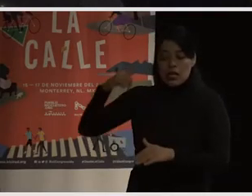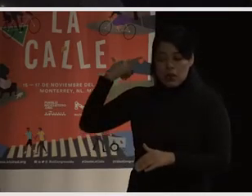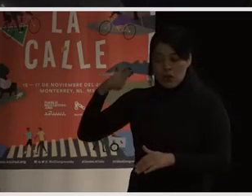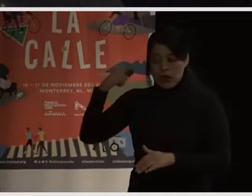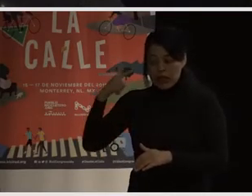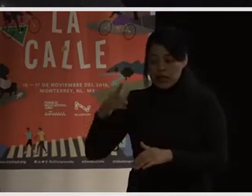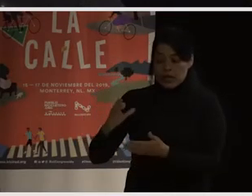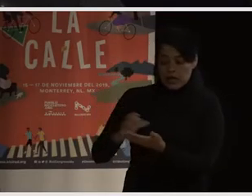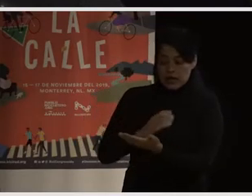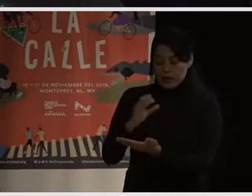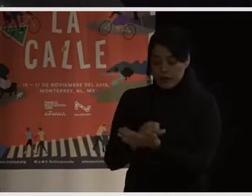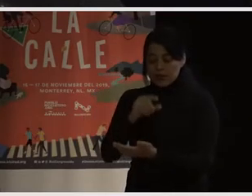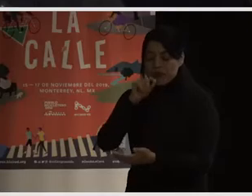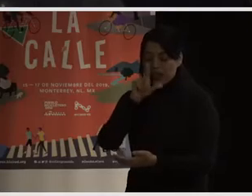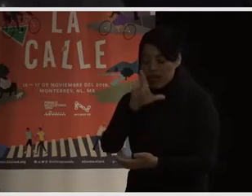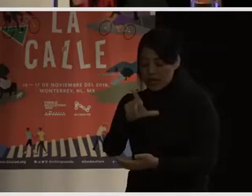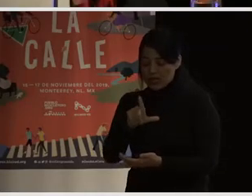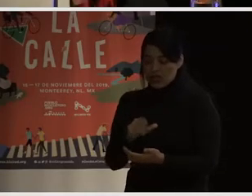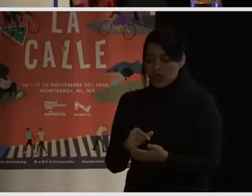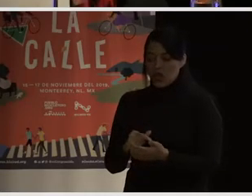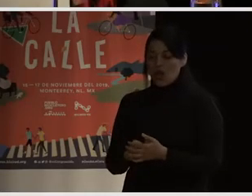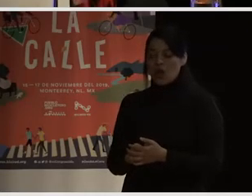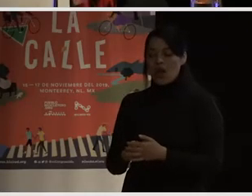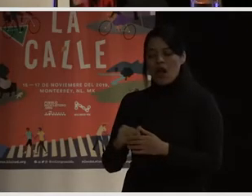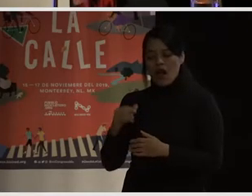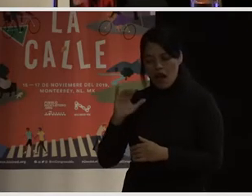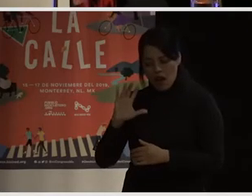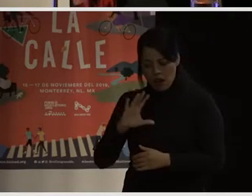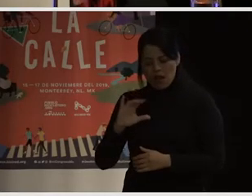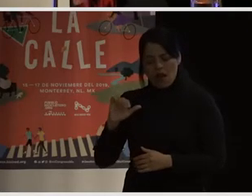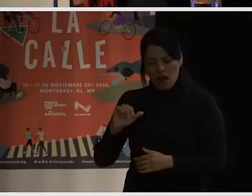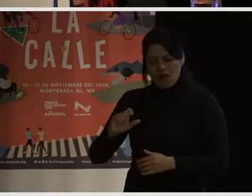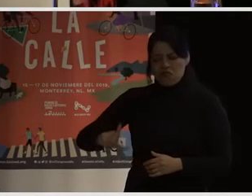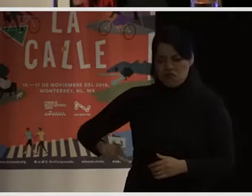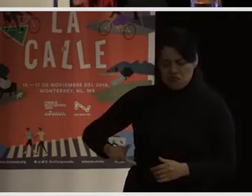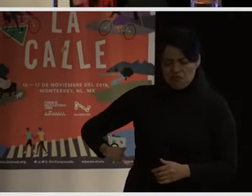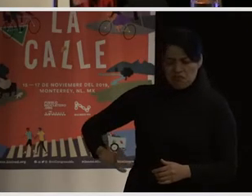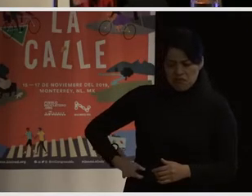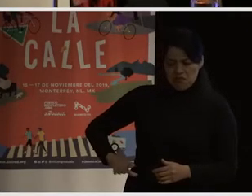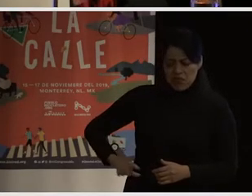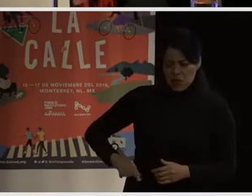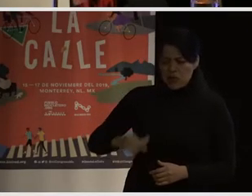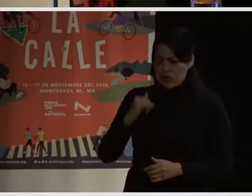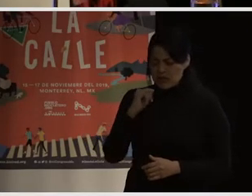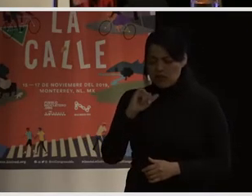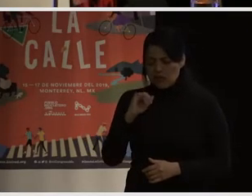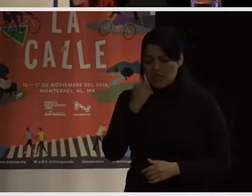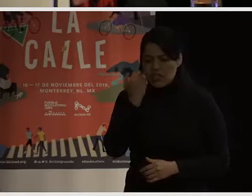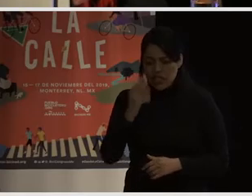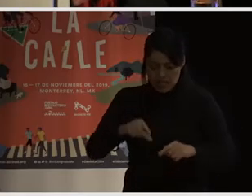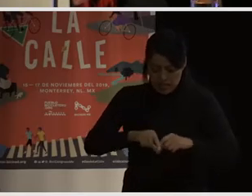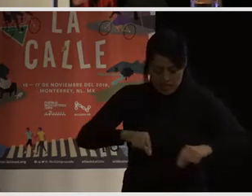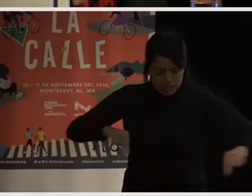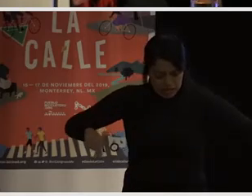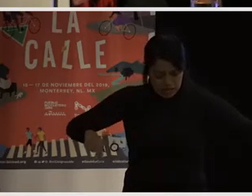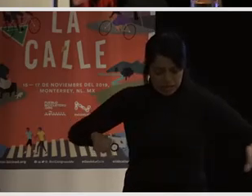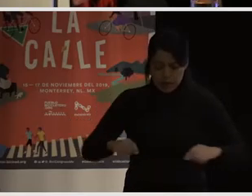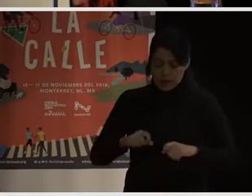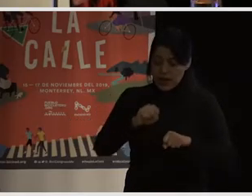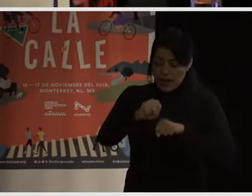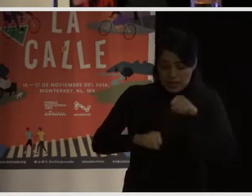el área metropolitana y en jalisco es hay disposición de gobierno para construir kilómetros y kilómetros de ciclovía hay equipos